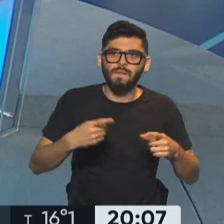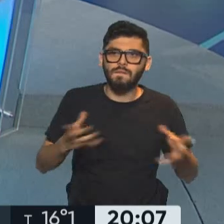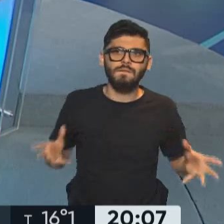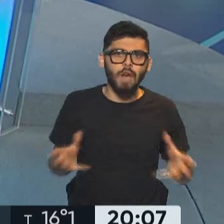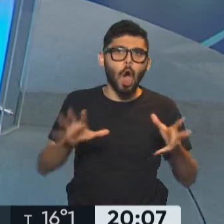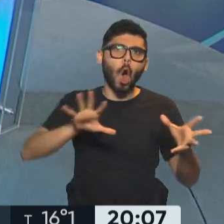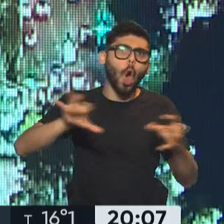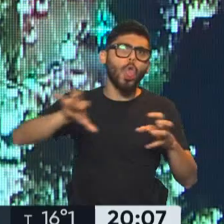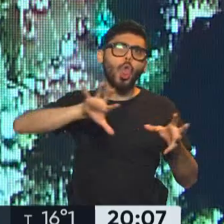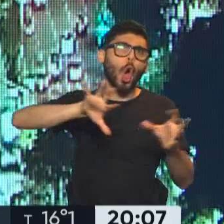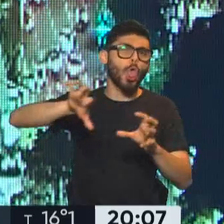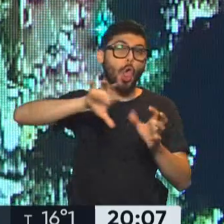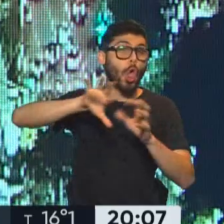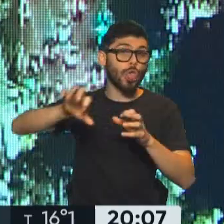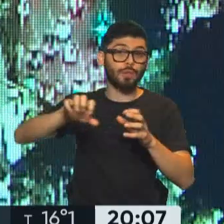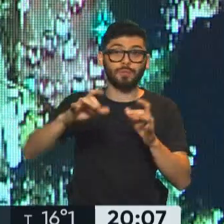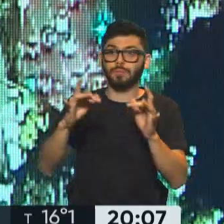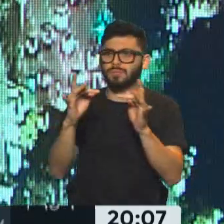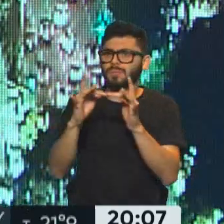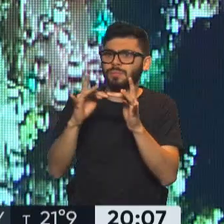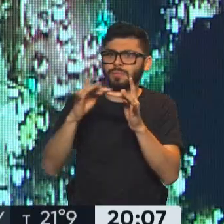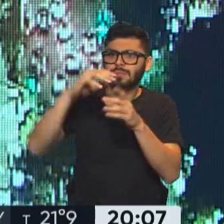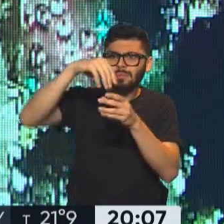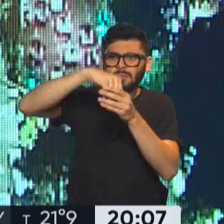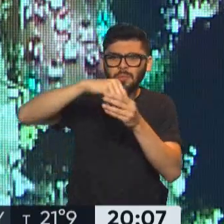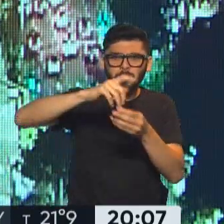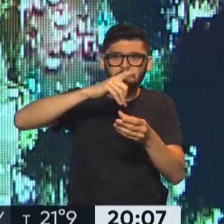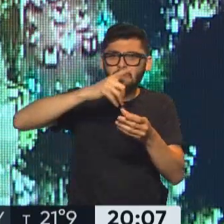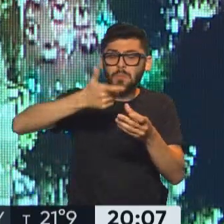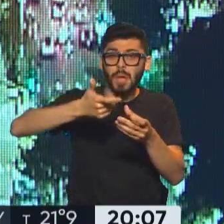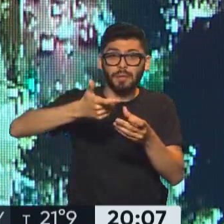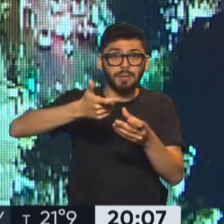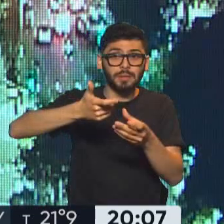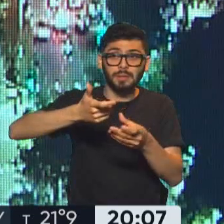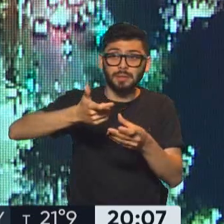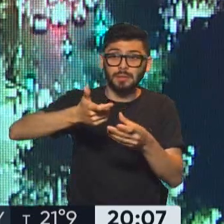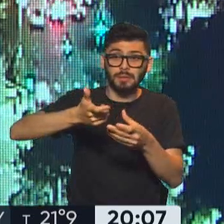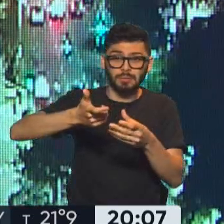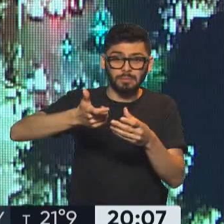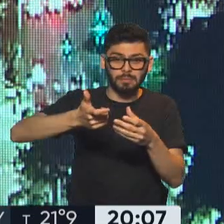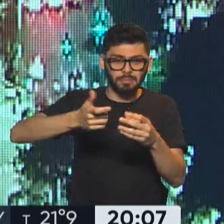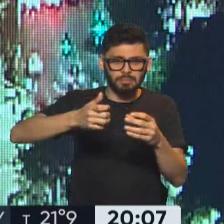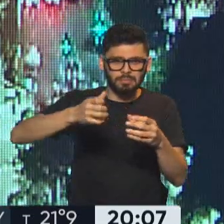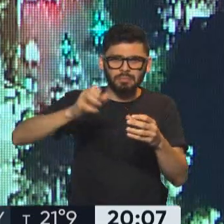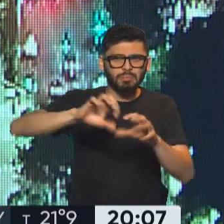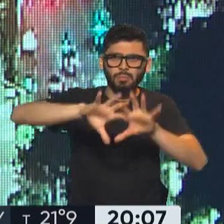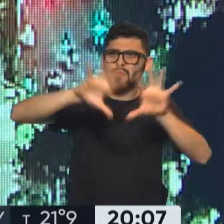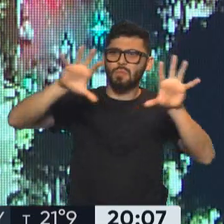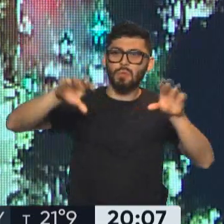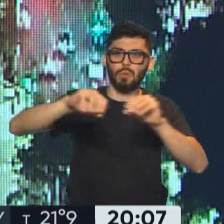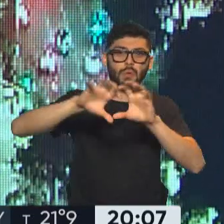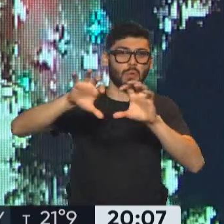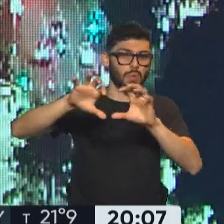de distintas maneras. Las redes se han convertido en una cloaca donde los sectores más radicalizados de la oposición